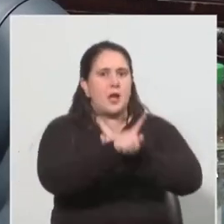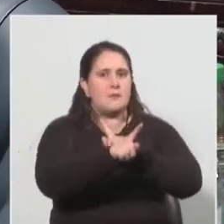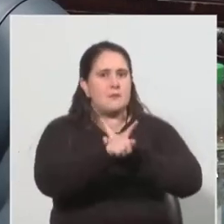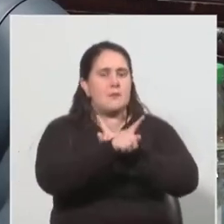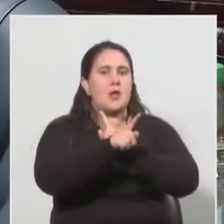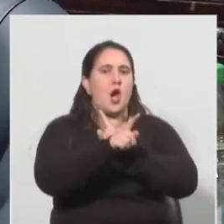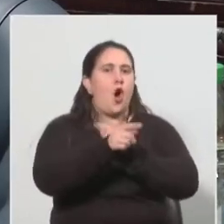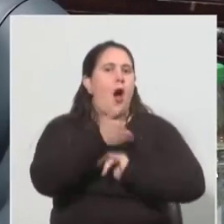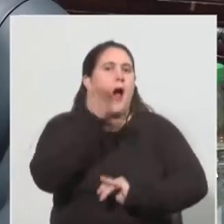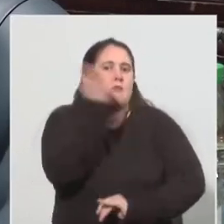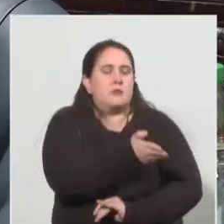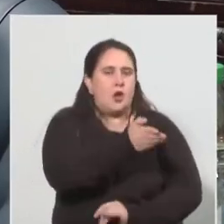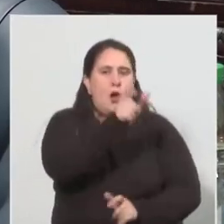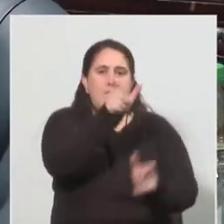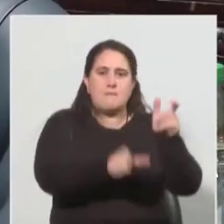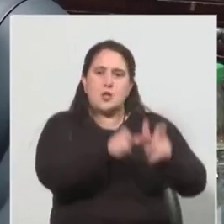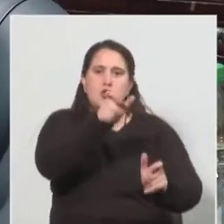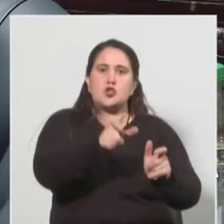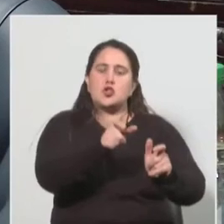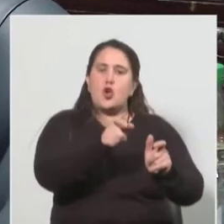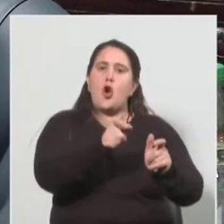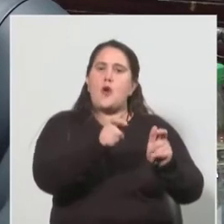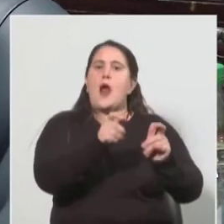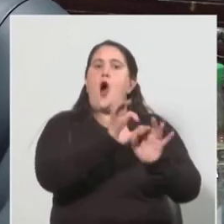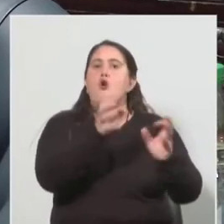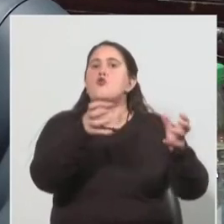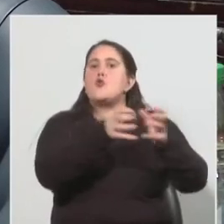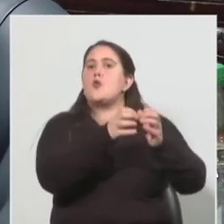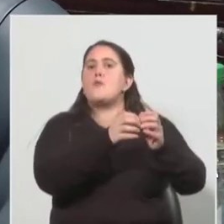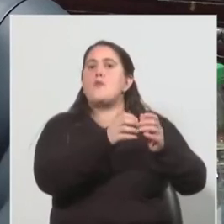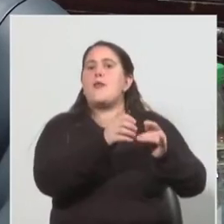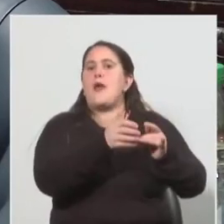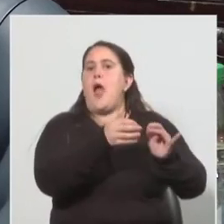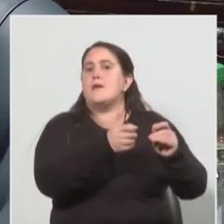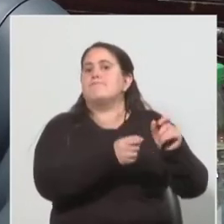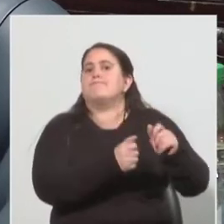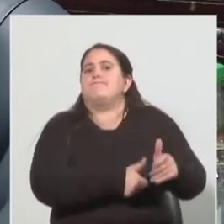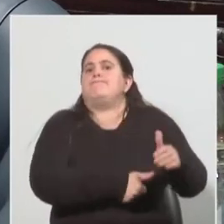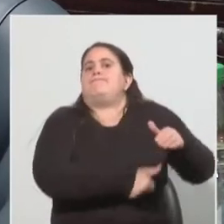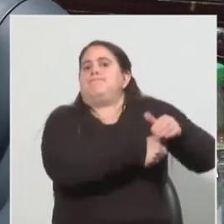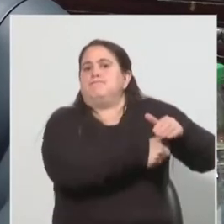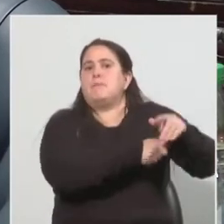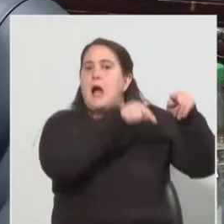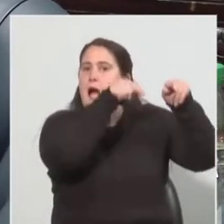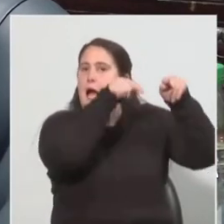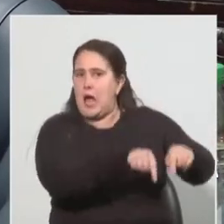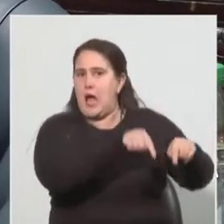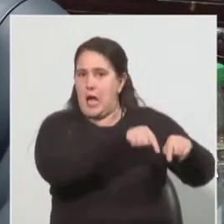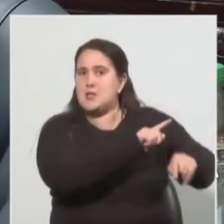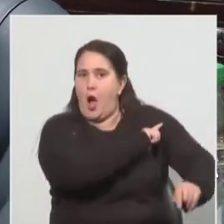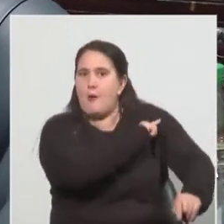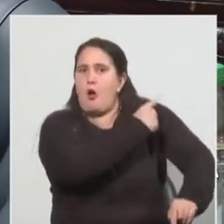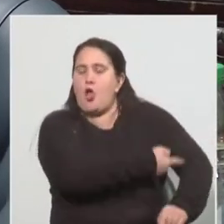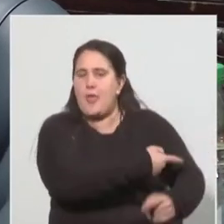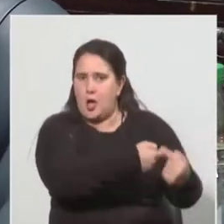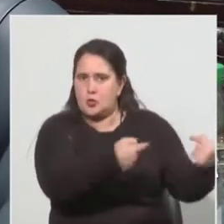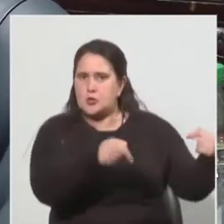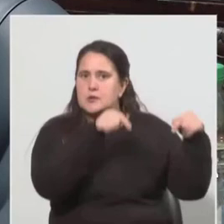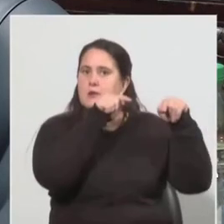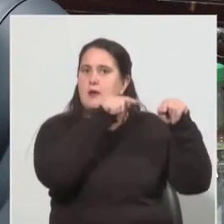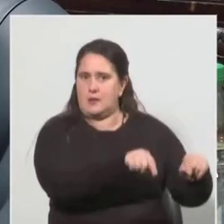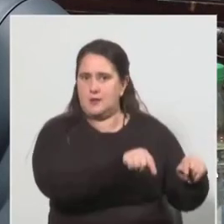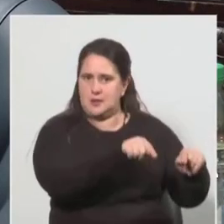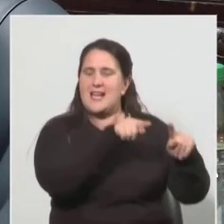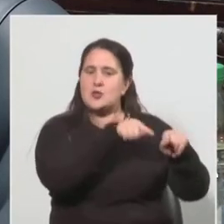personas y organizaciones del gran narcotráfico. Es ahí donde se concentran el poder y los recursos